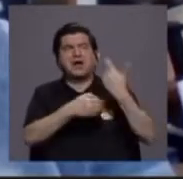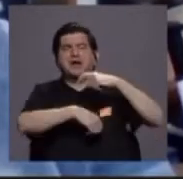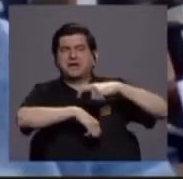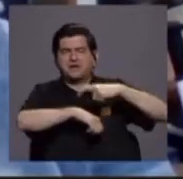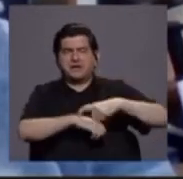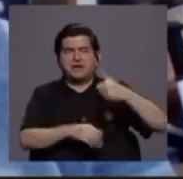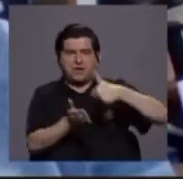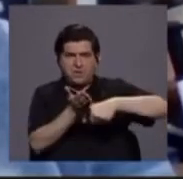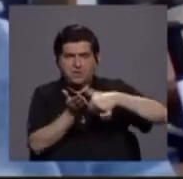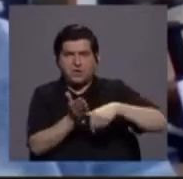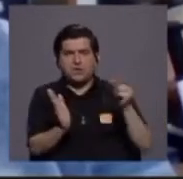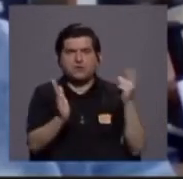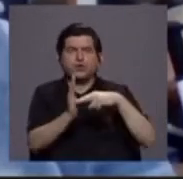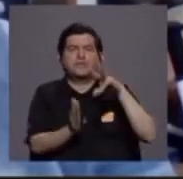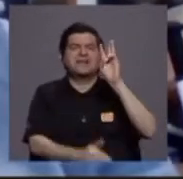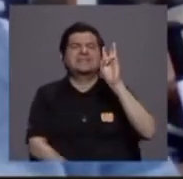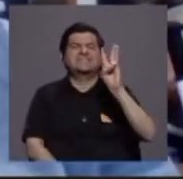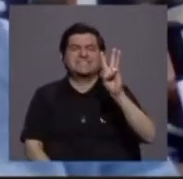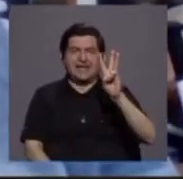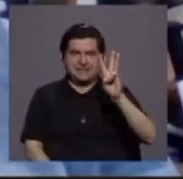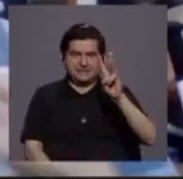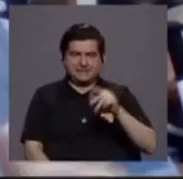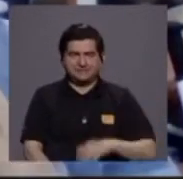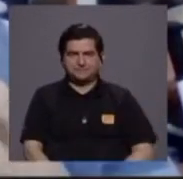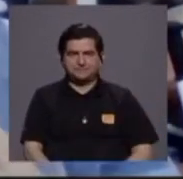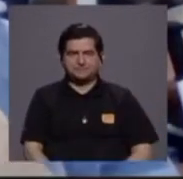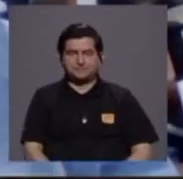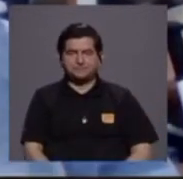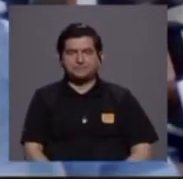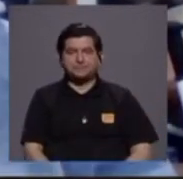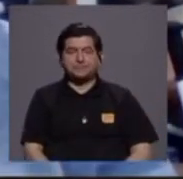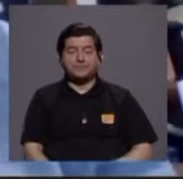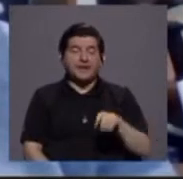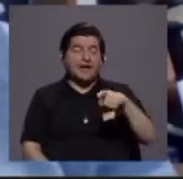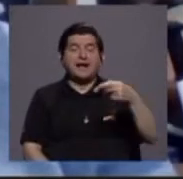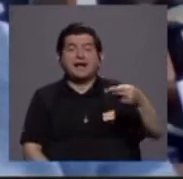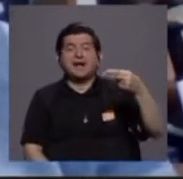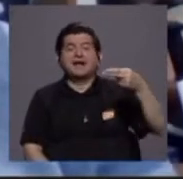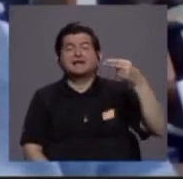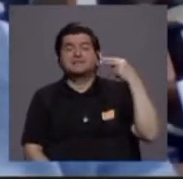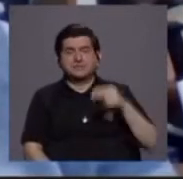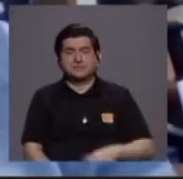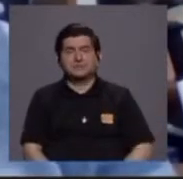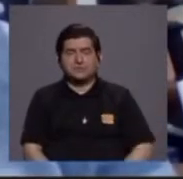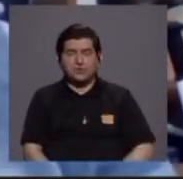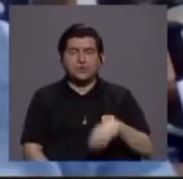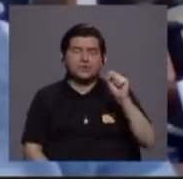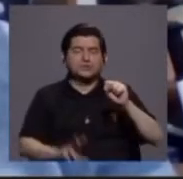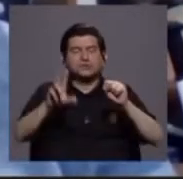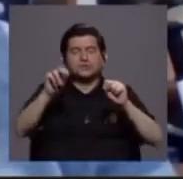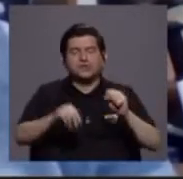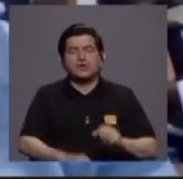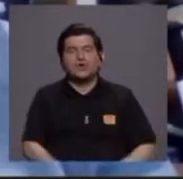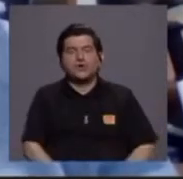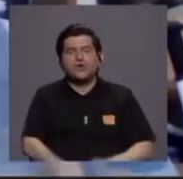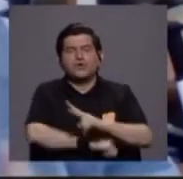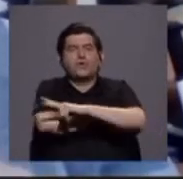la elección del 2006, y estaba en el candelero la historia esta de que si hubo no fraude